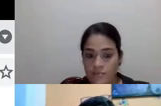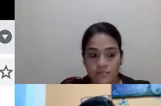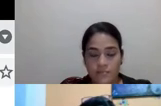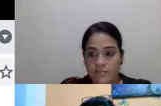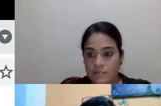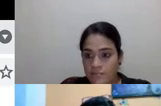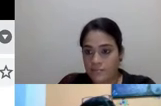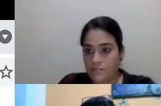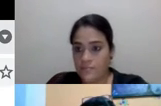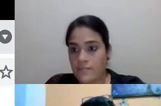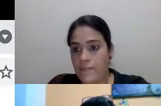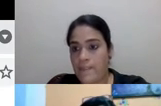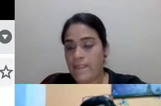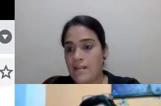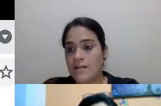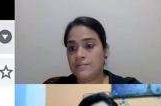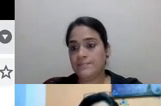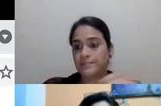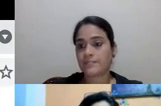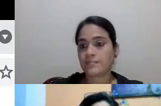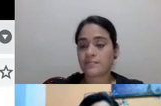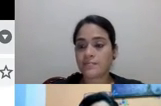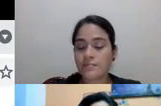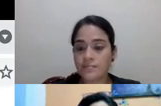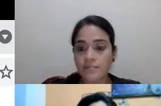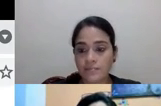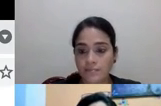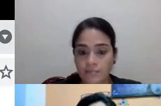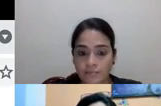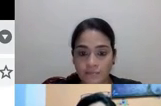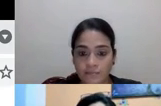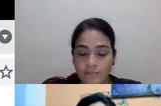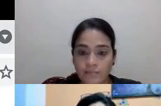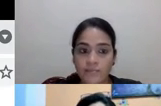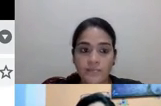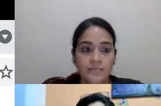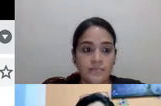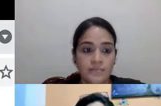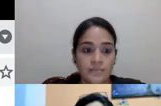Debería poder ver aquí arriba. No sé si es la ventana.